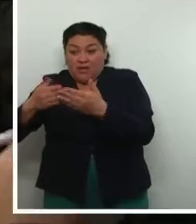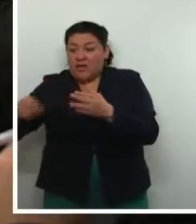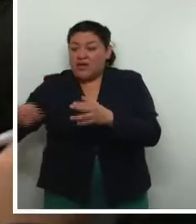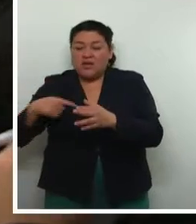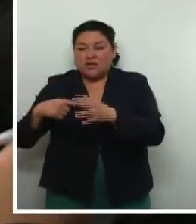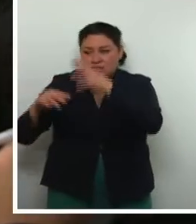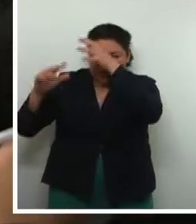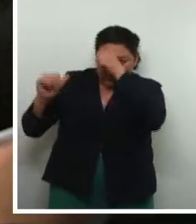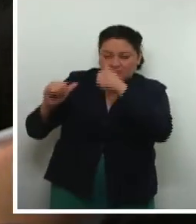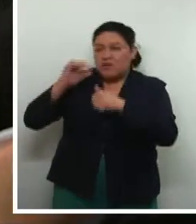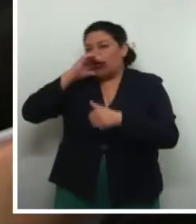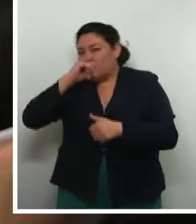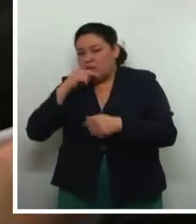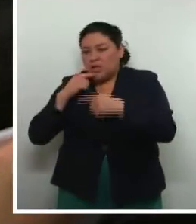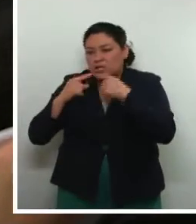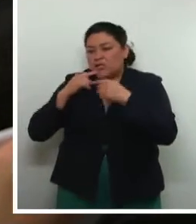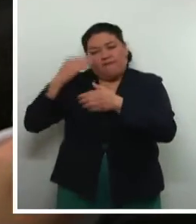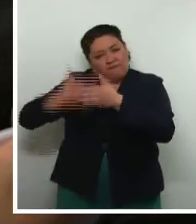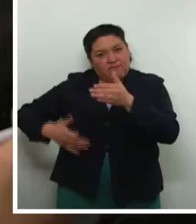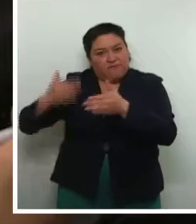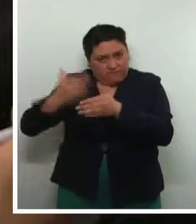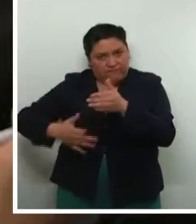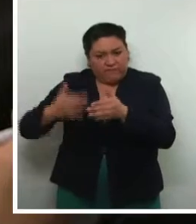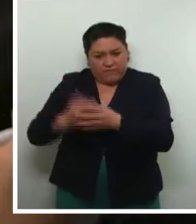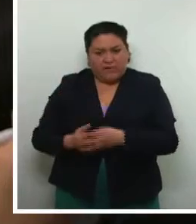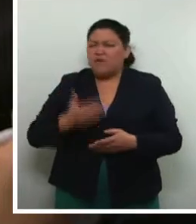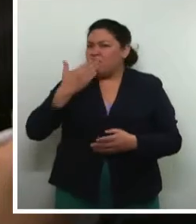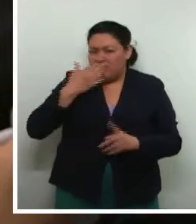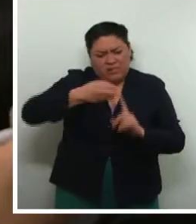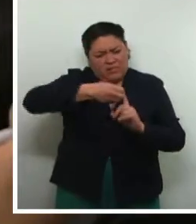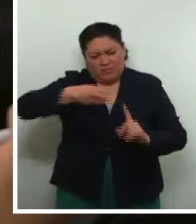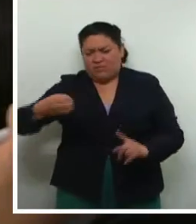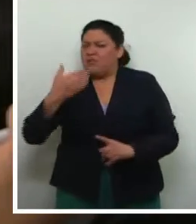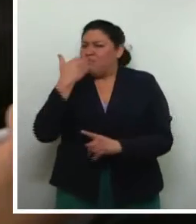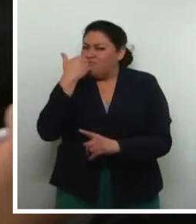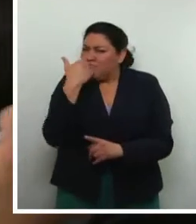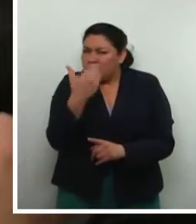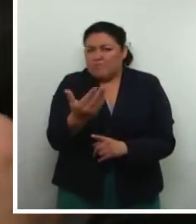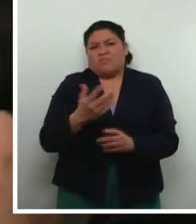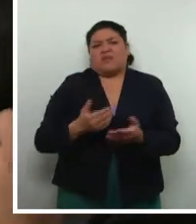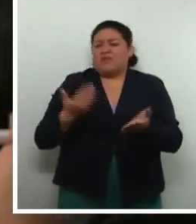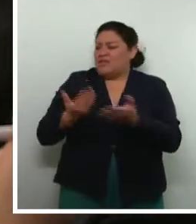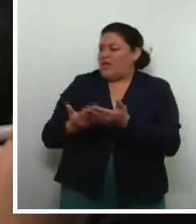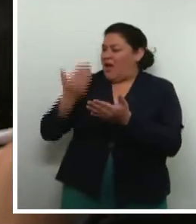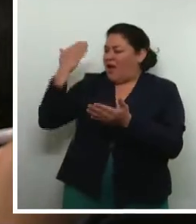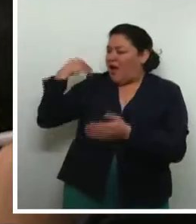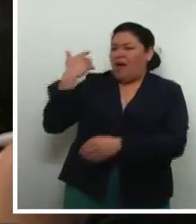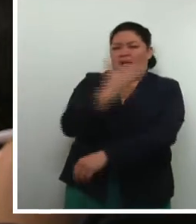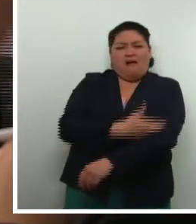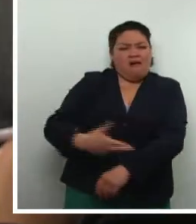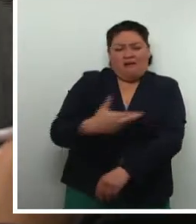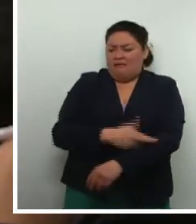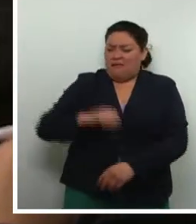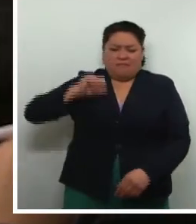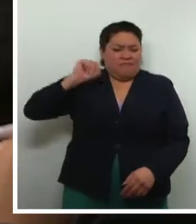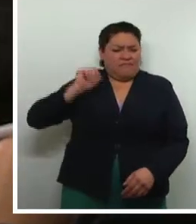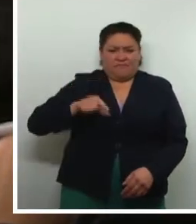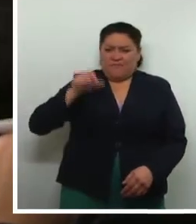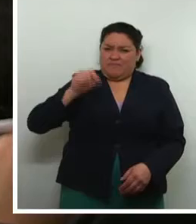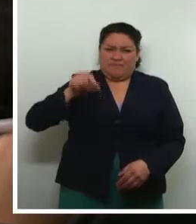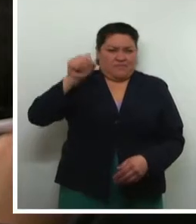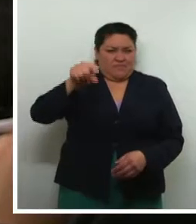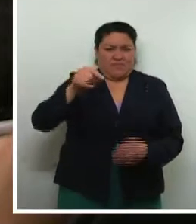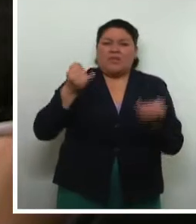acuerdo. Está el procedimiento correcto, se parece al que hemos estado siguiendo, que es